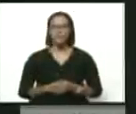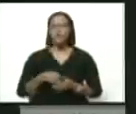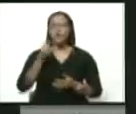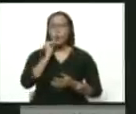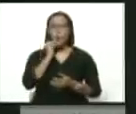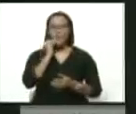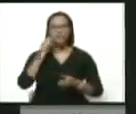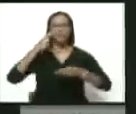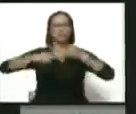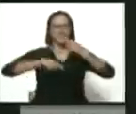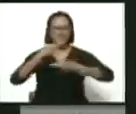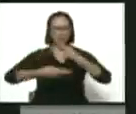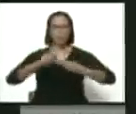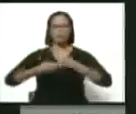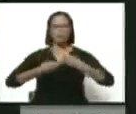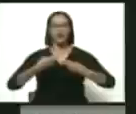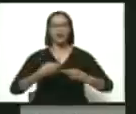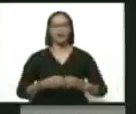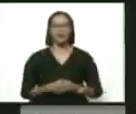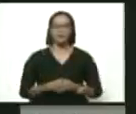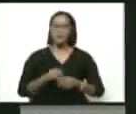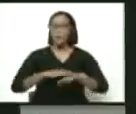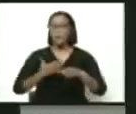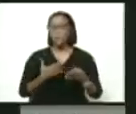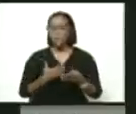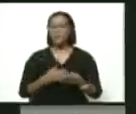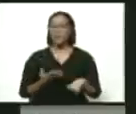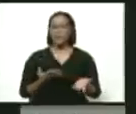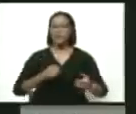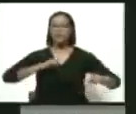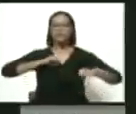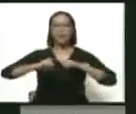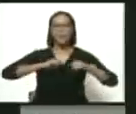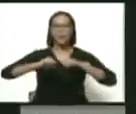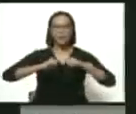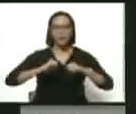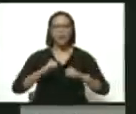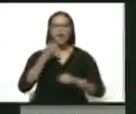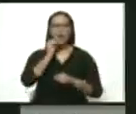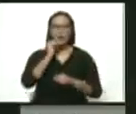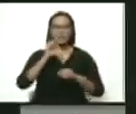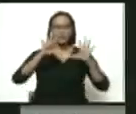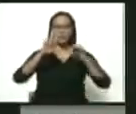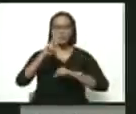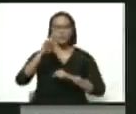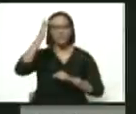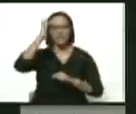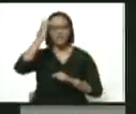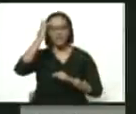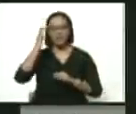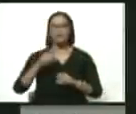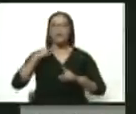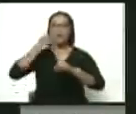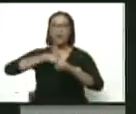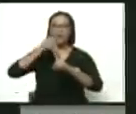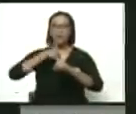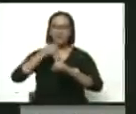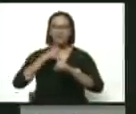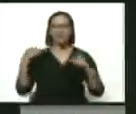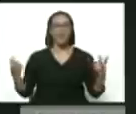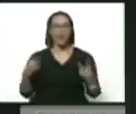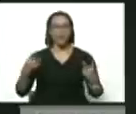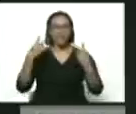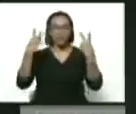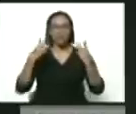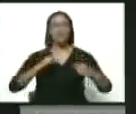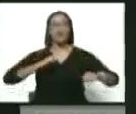juventud revolucionaria. Porque fue lo que movió a la juventud del 12 de febrero en la batalla de la victoria. Lo